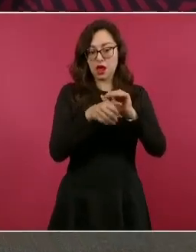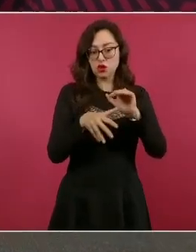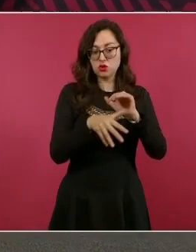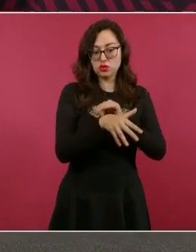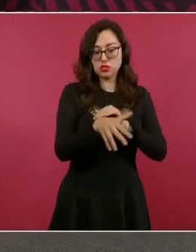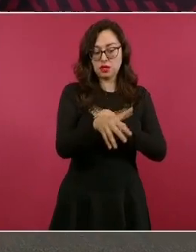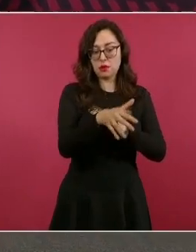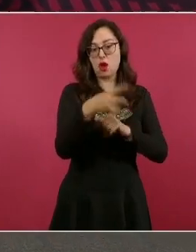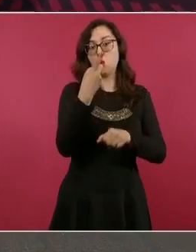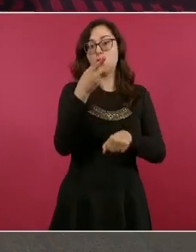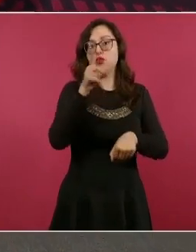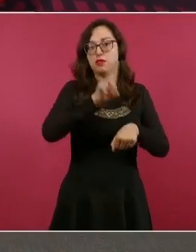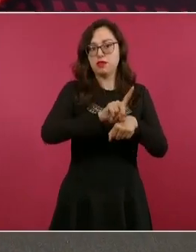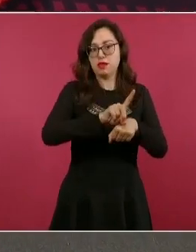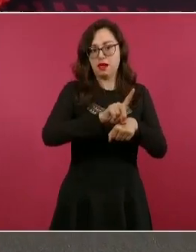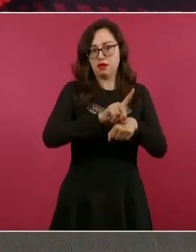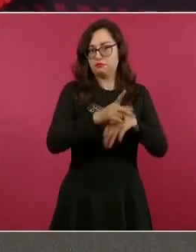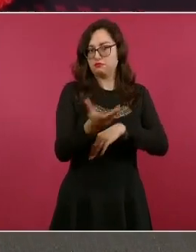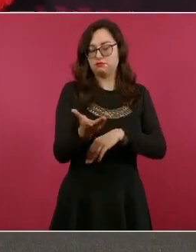para